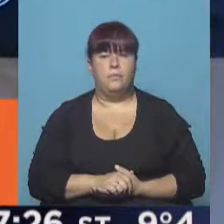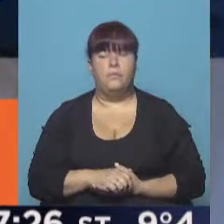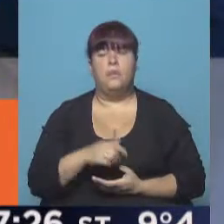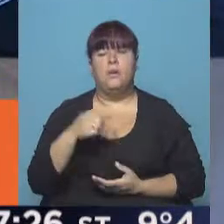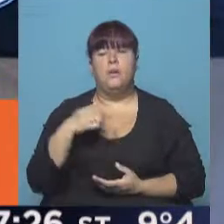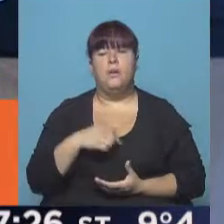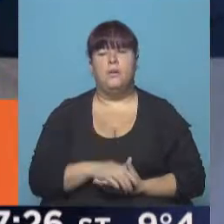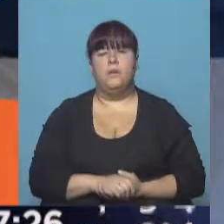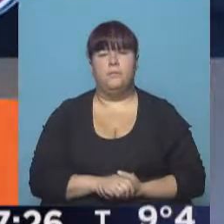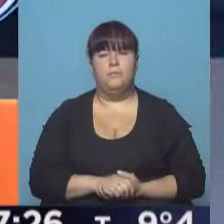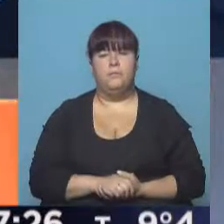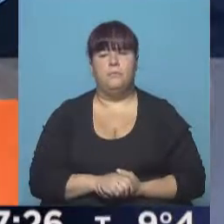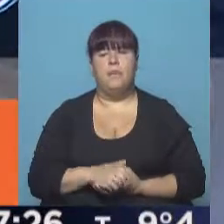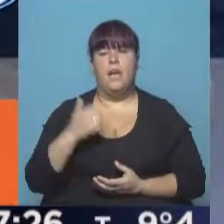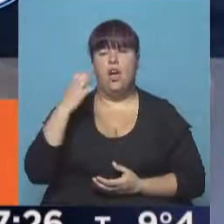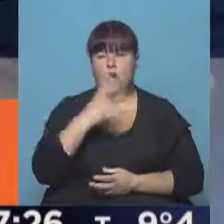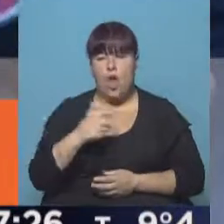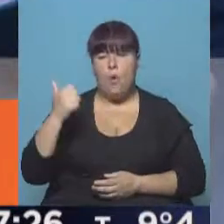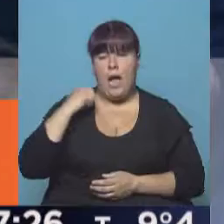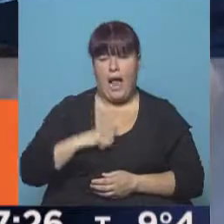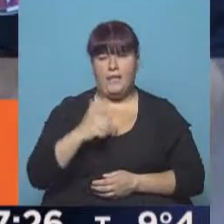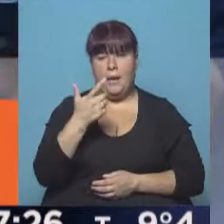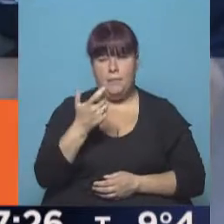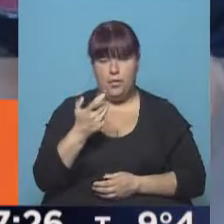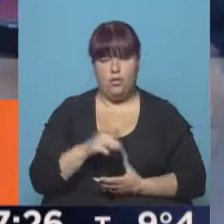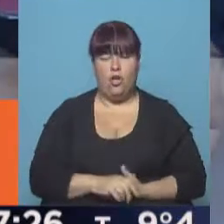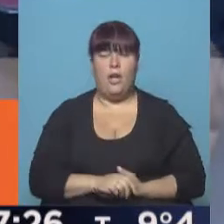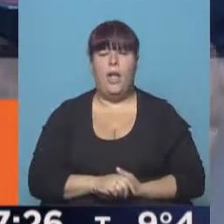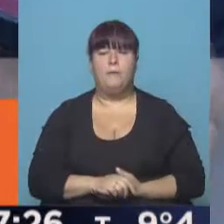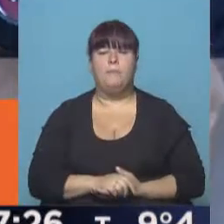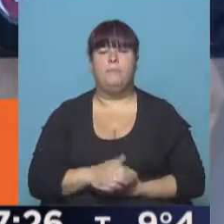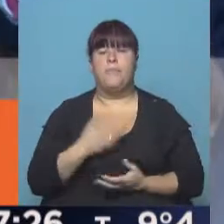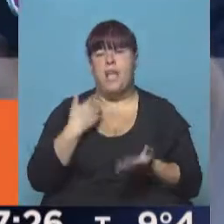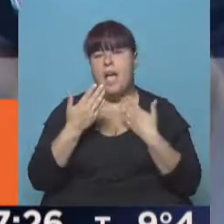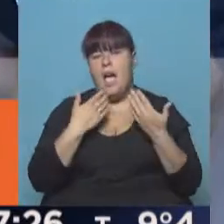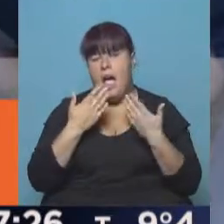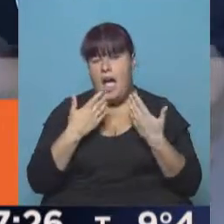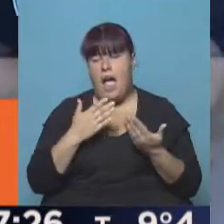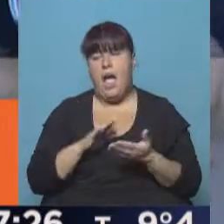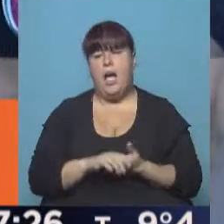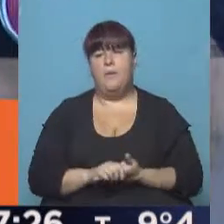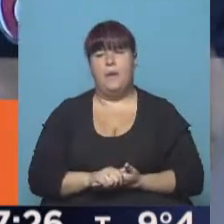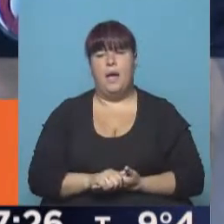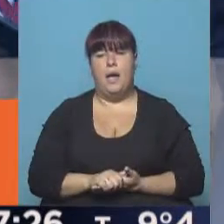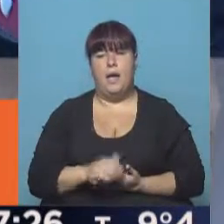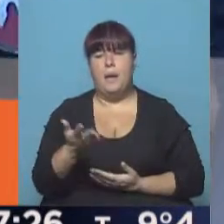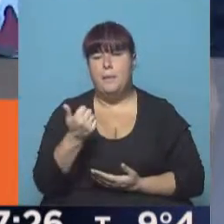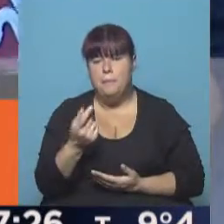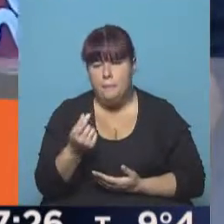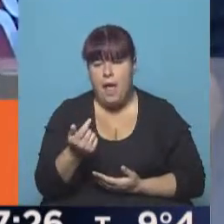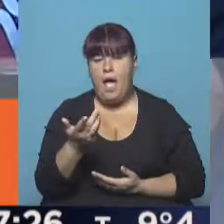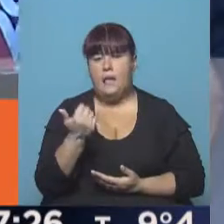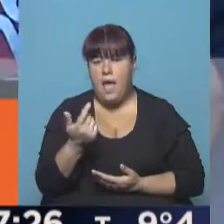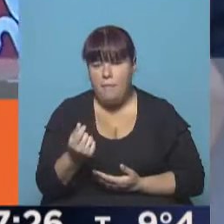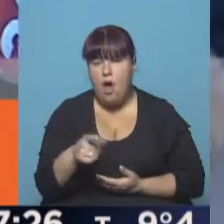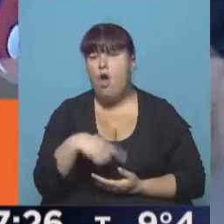tomó cartera y pistola. Y hablar, pase dinero y